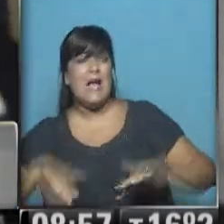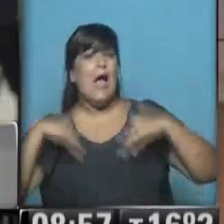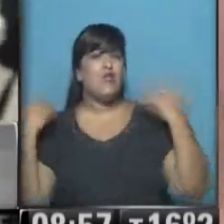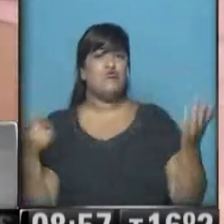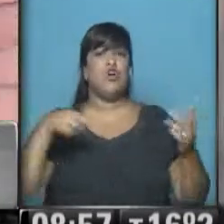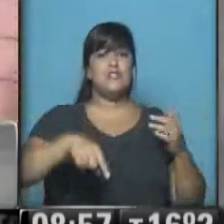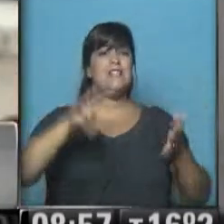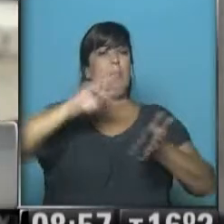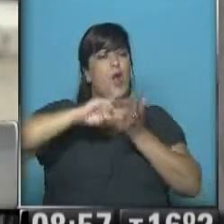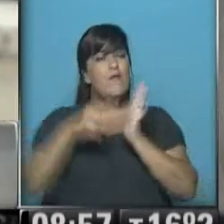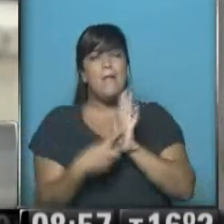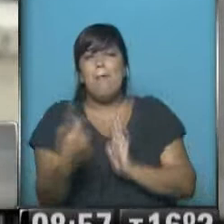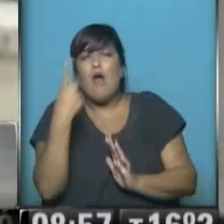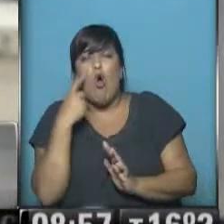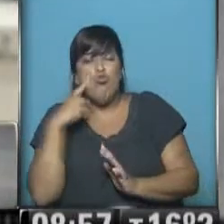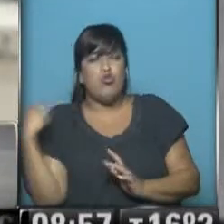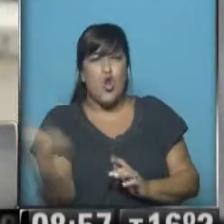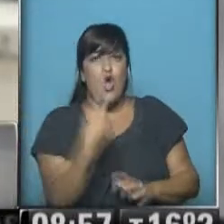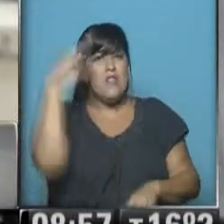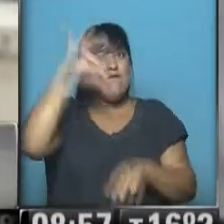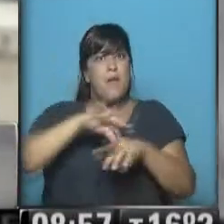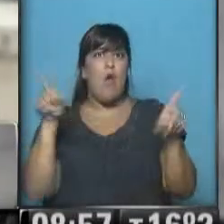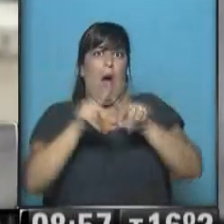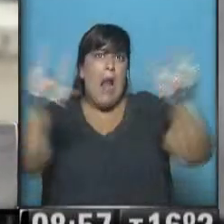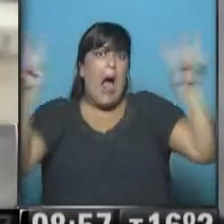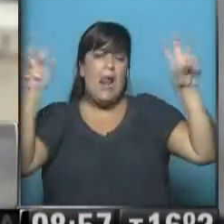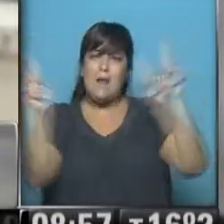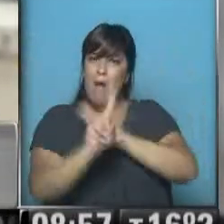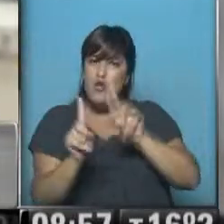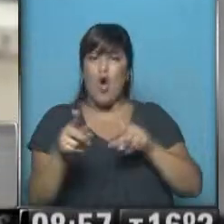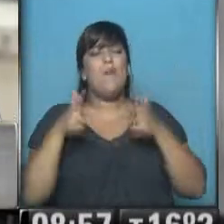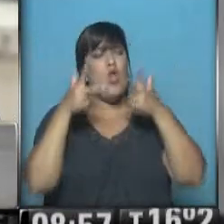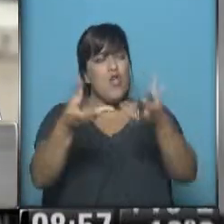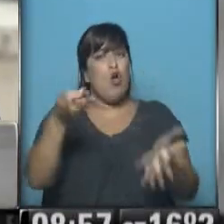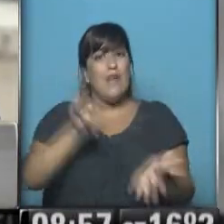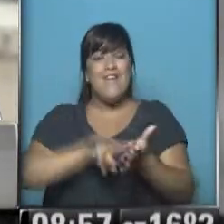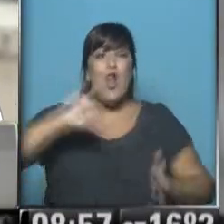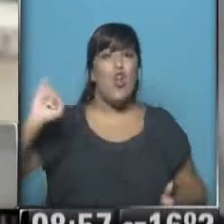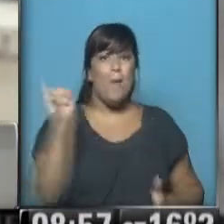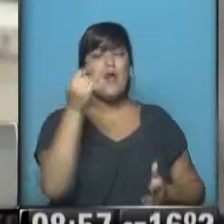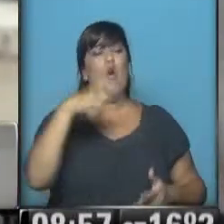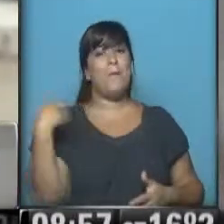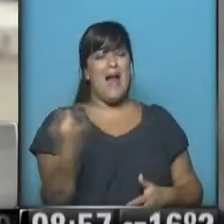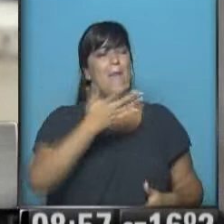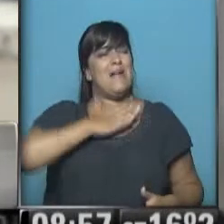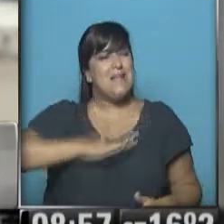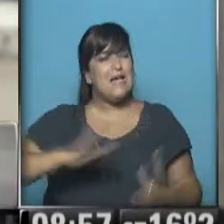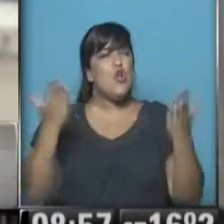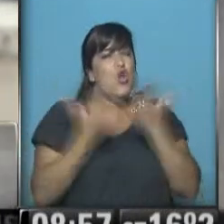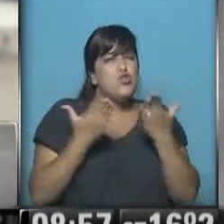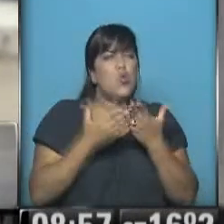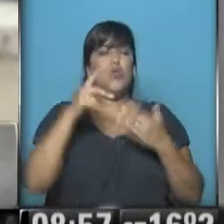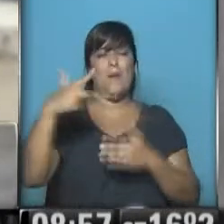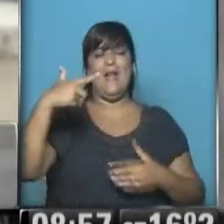es un problema de vigilancia epidemiológica, no hay que sembrar alarma en la población, pero vuelvo a insistir, la mejor manera de estar tranquilo es testearse para HIV. El testeo